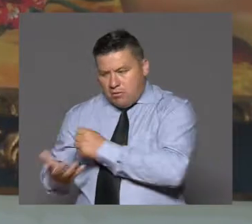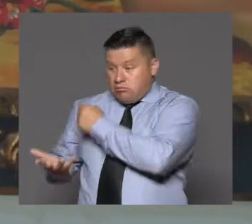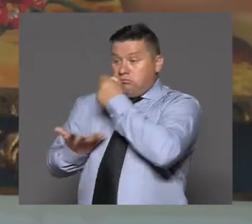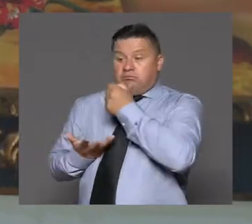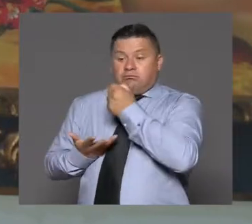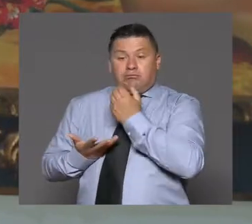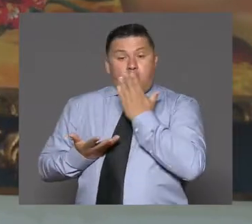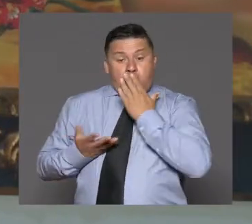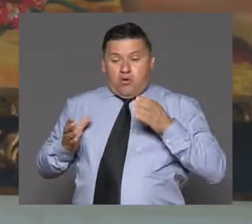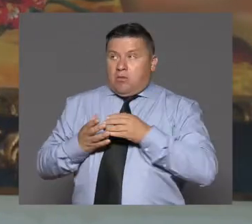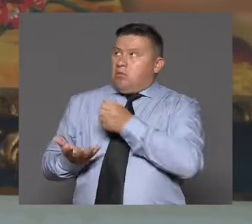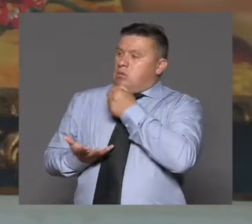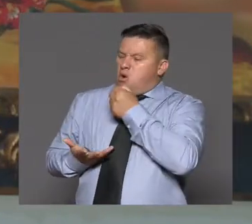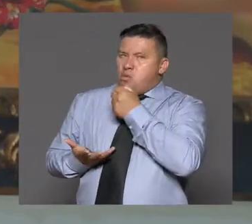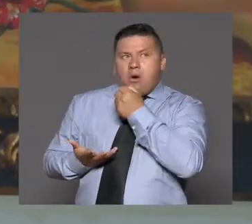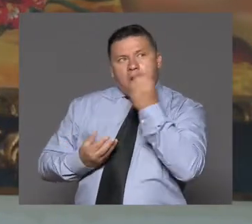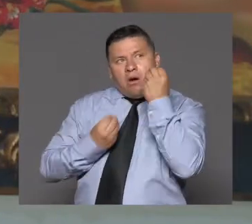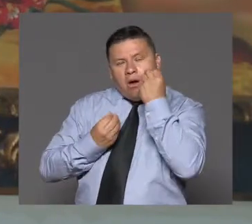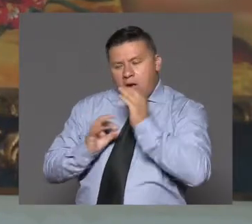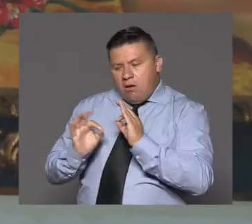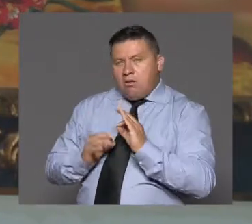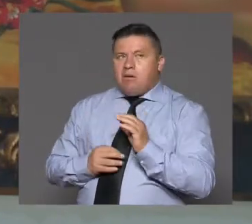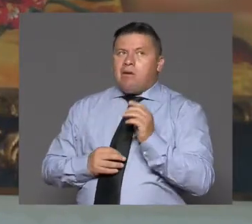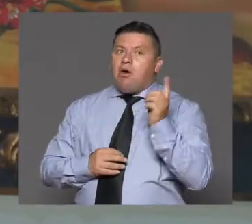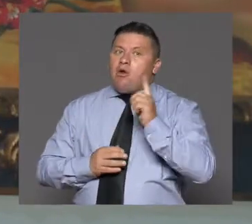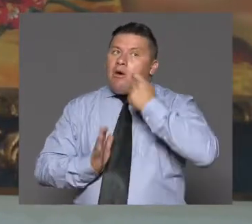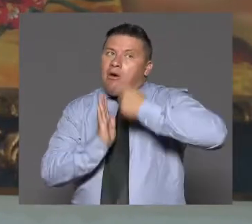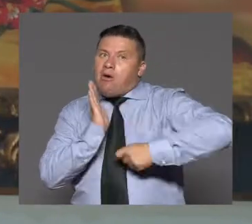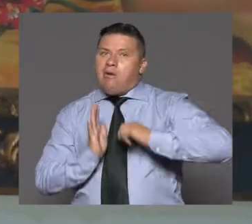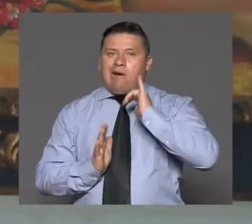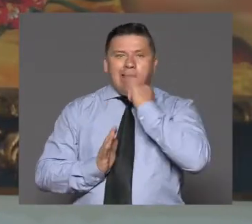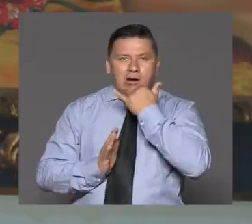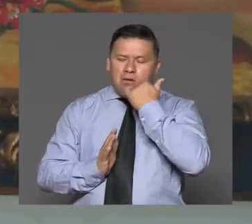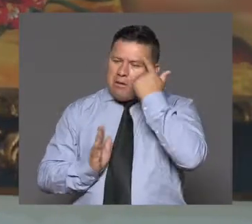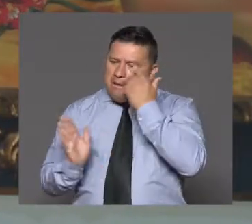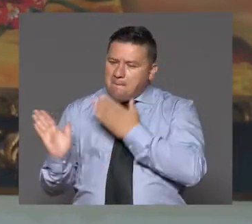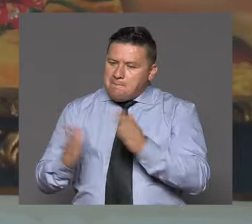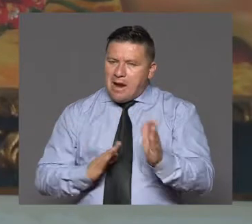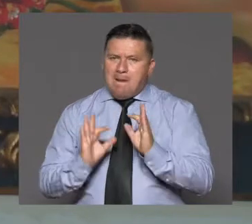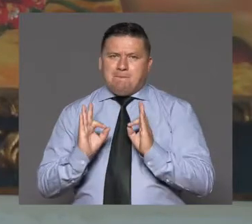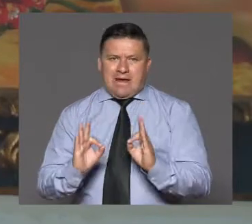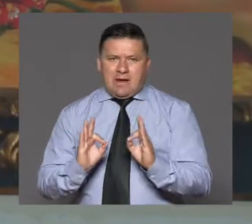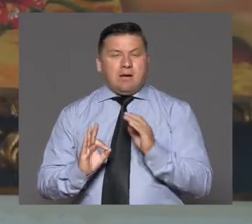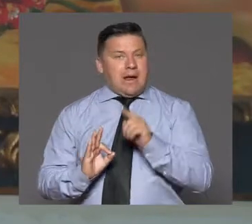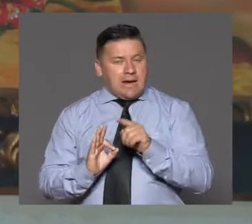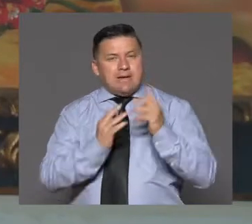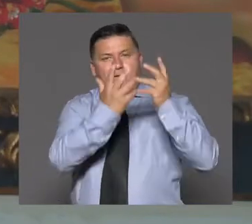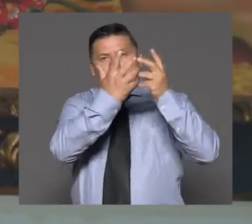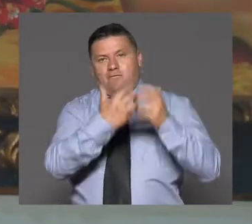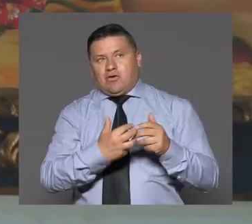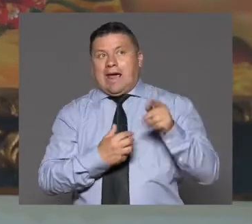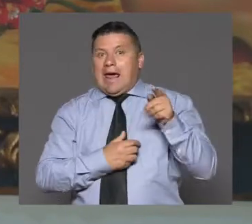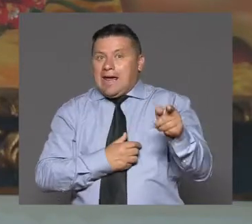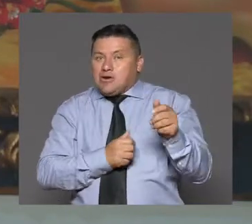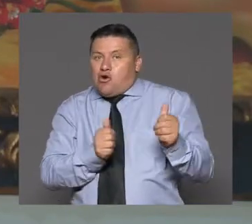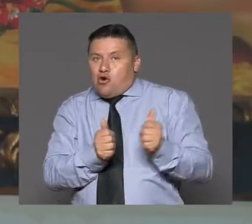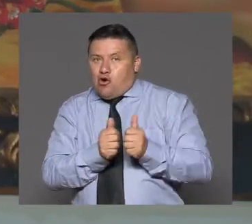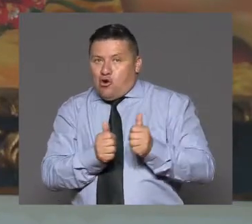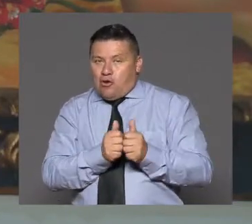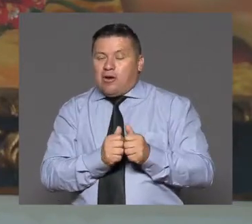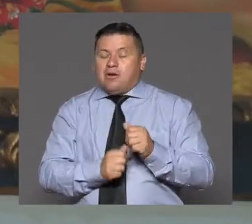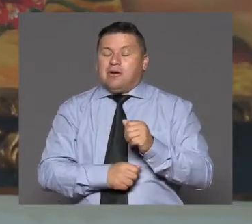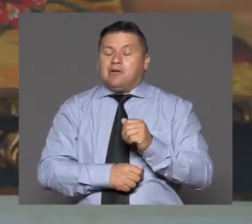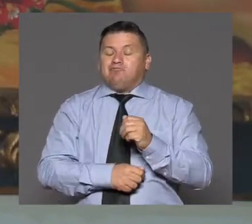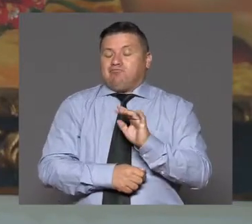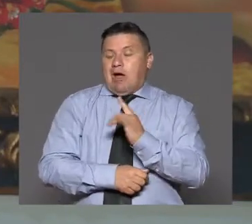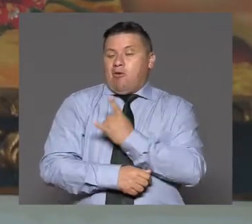recursos, nos han ayudado a no cometer errores, a avanzar, a planear bien. Esa es la función que cumplen esos compañeros egresados de la